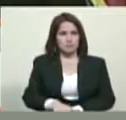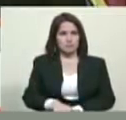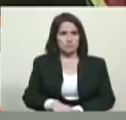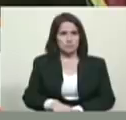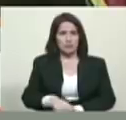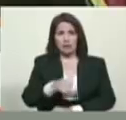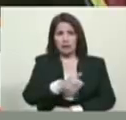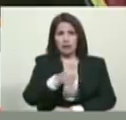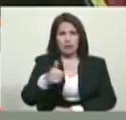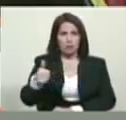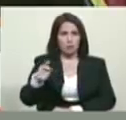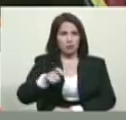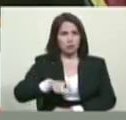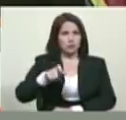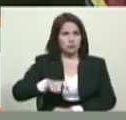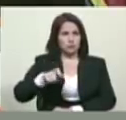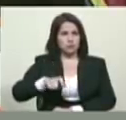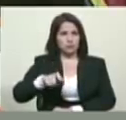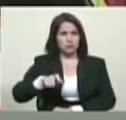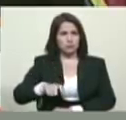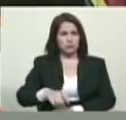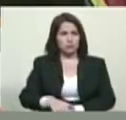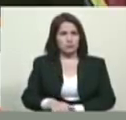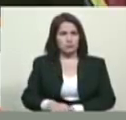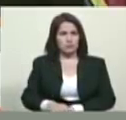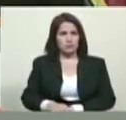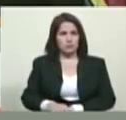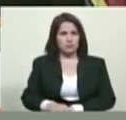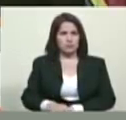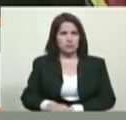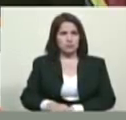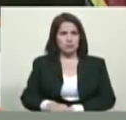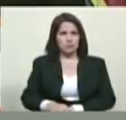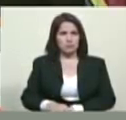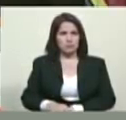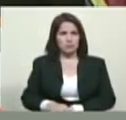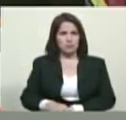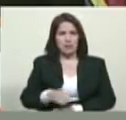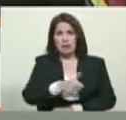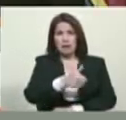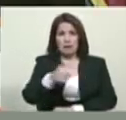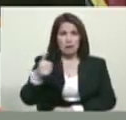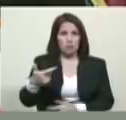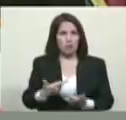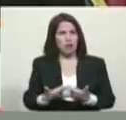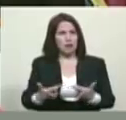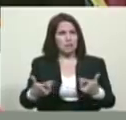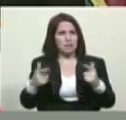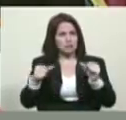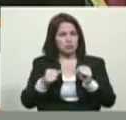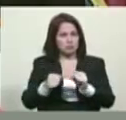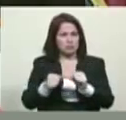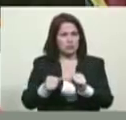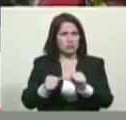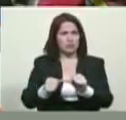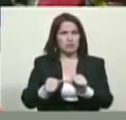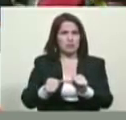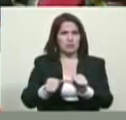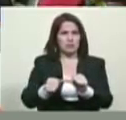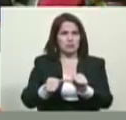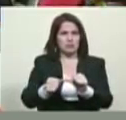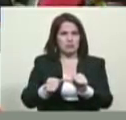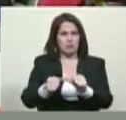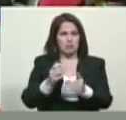revolucionario y sobre todo, todo nuestro apoyo para que los procesos de liberación sigan y,